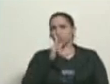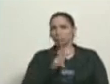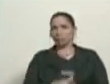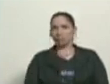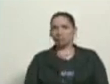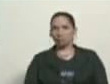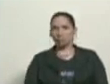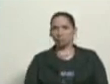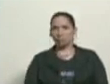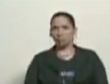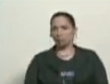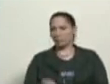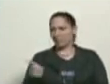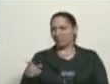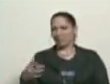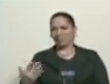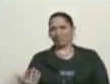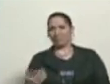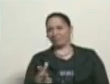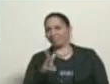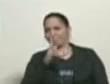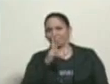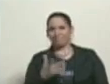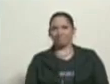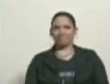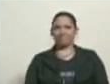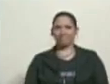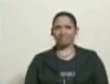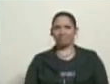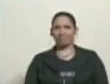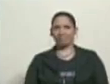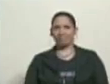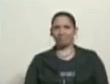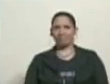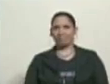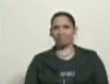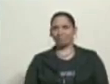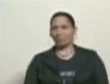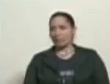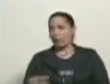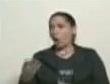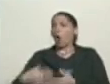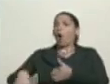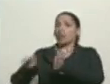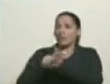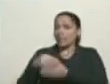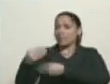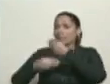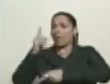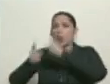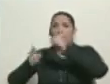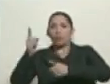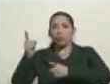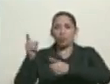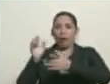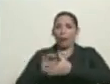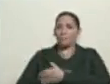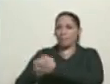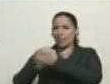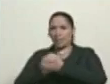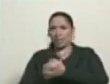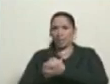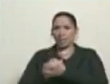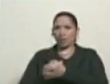ese intento inútil que acaban de hacer nuevamente algunos compañeros captados por